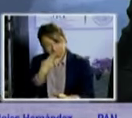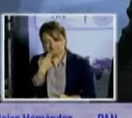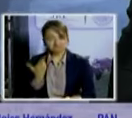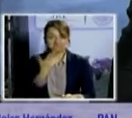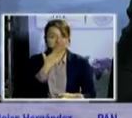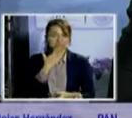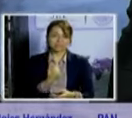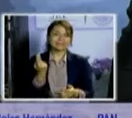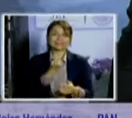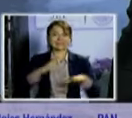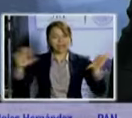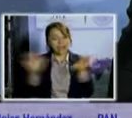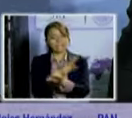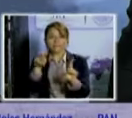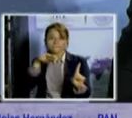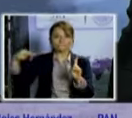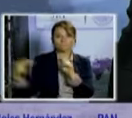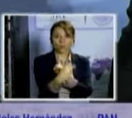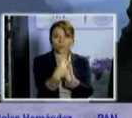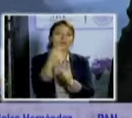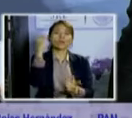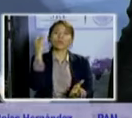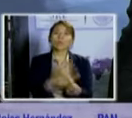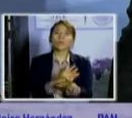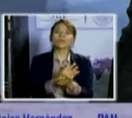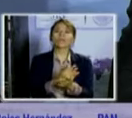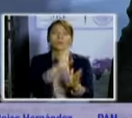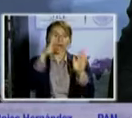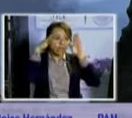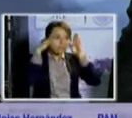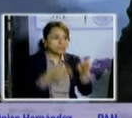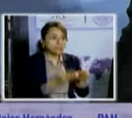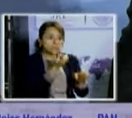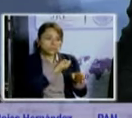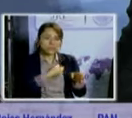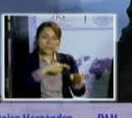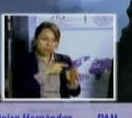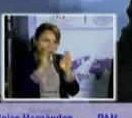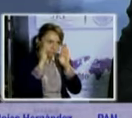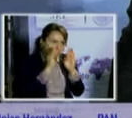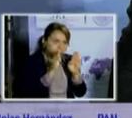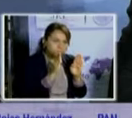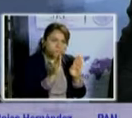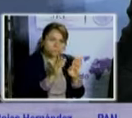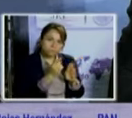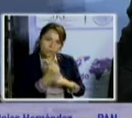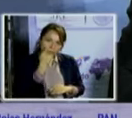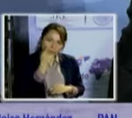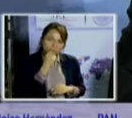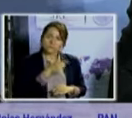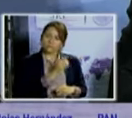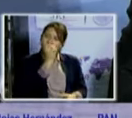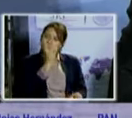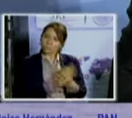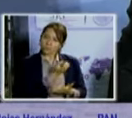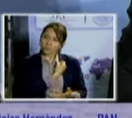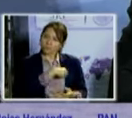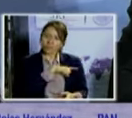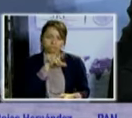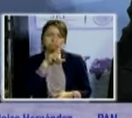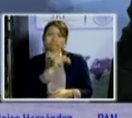punitivo a un enfoque no solo de salud, sino más integral, como lo concluyeron nuestros panelistas durante